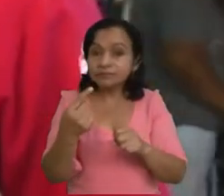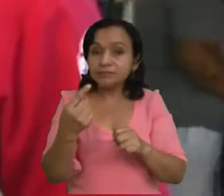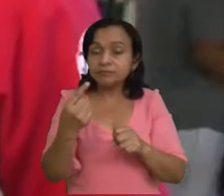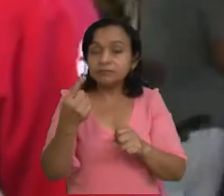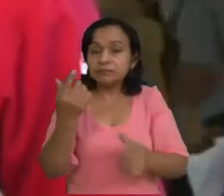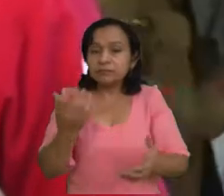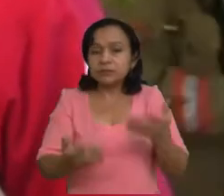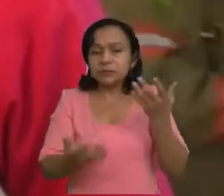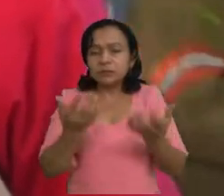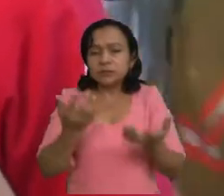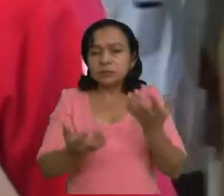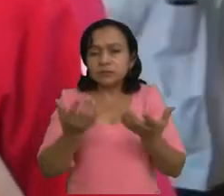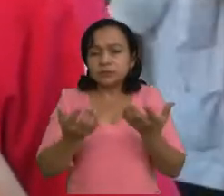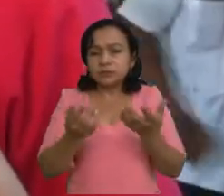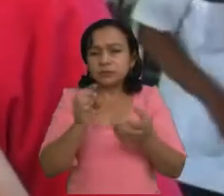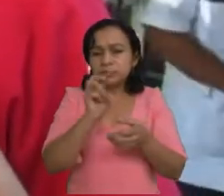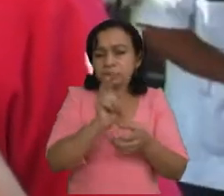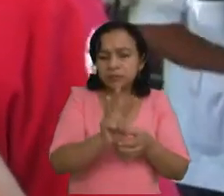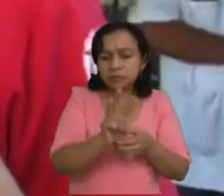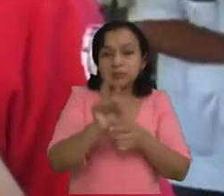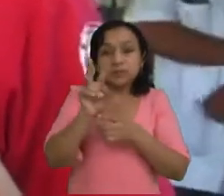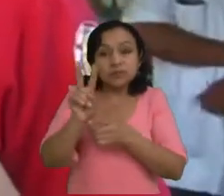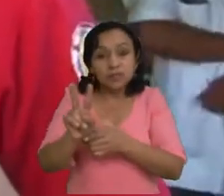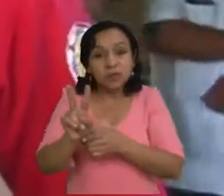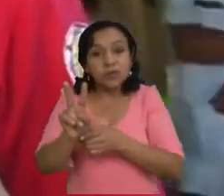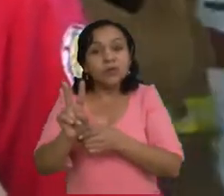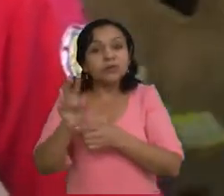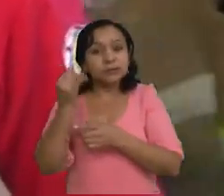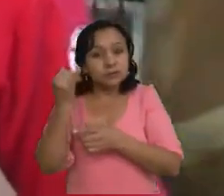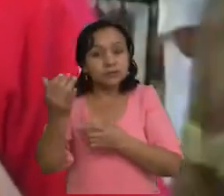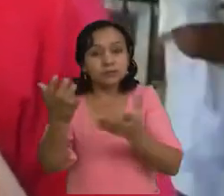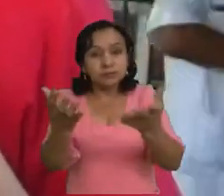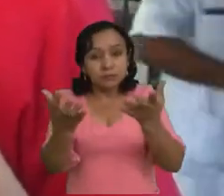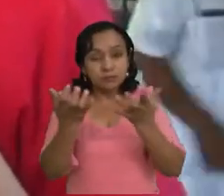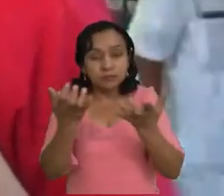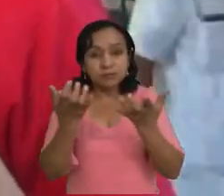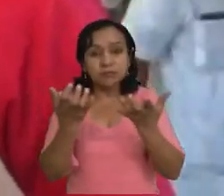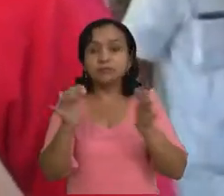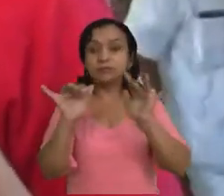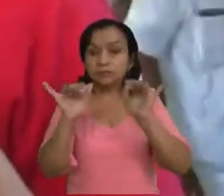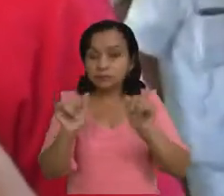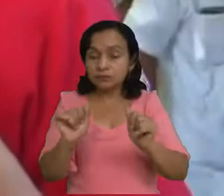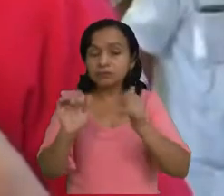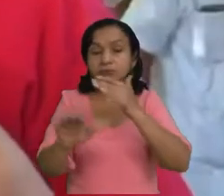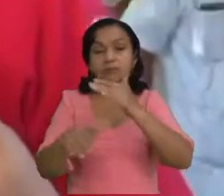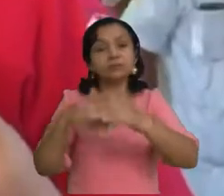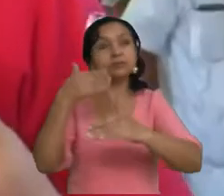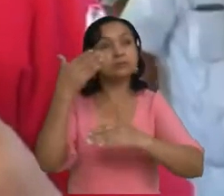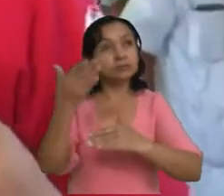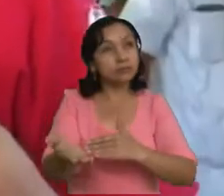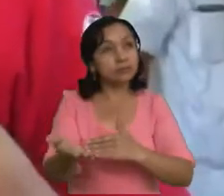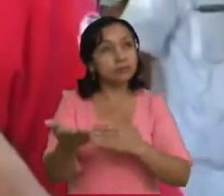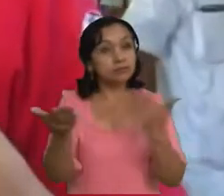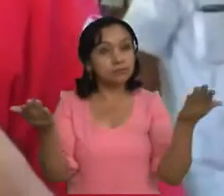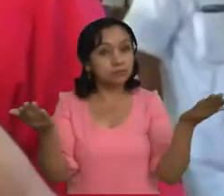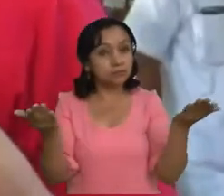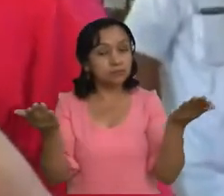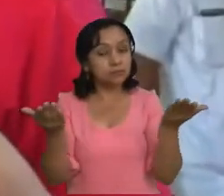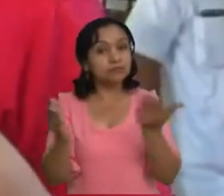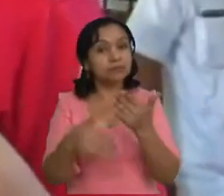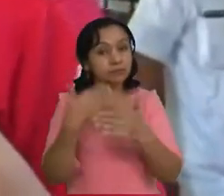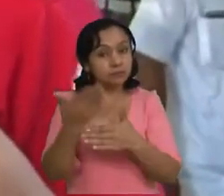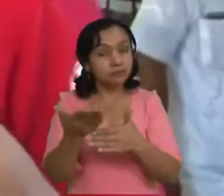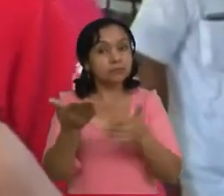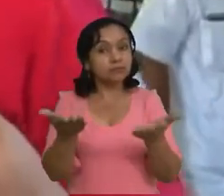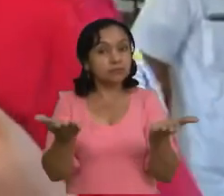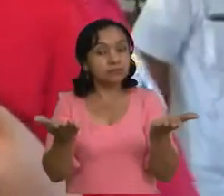quemaduras entre tercer y segundo grado. Eso sí quisiéramos que haya una versión oficial posterior y dependería, pidiéramos